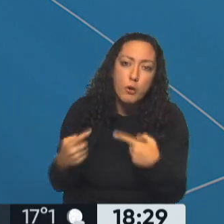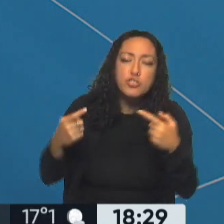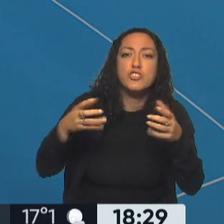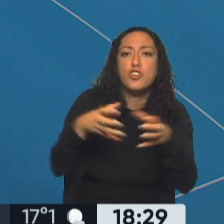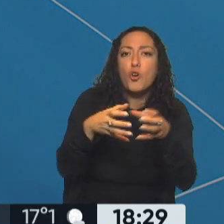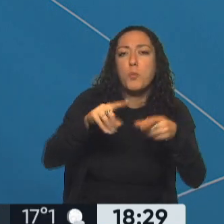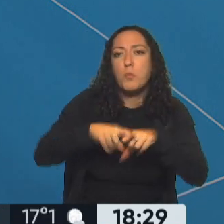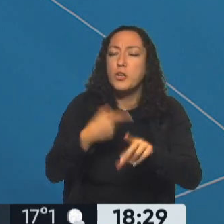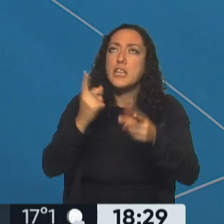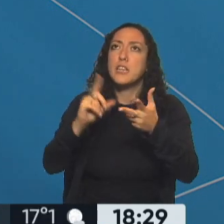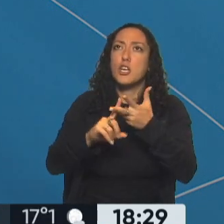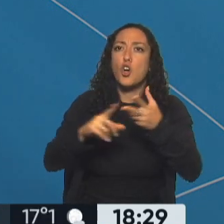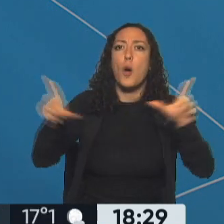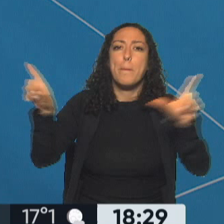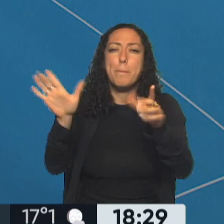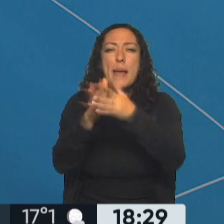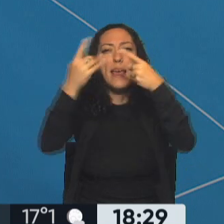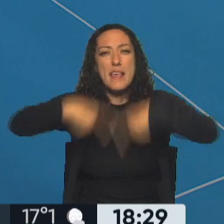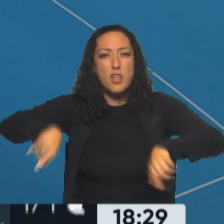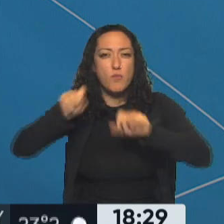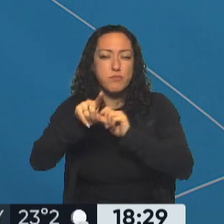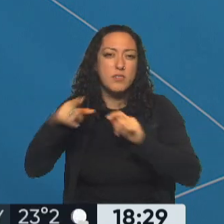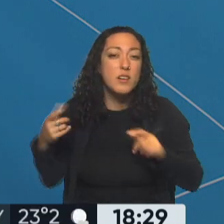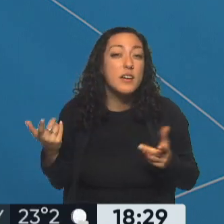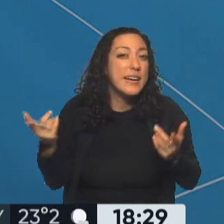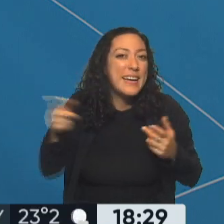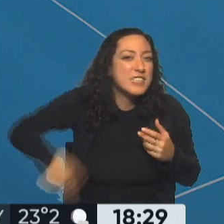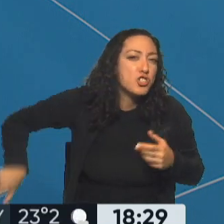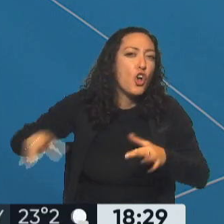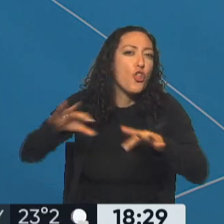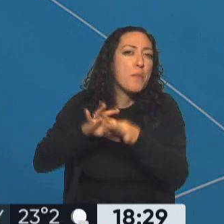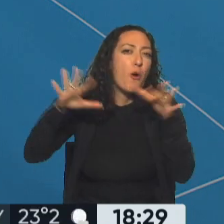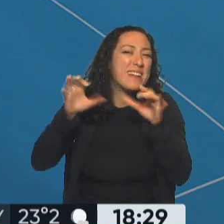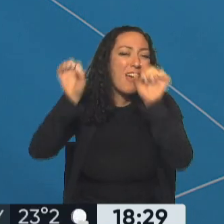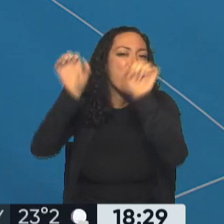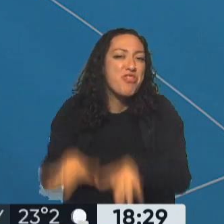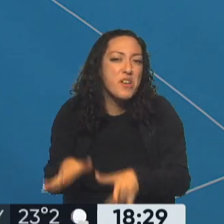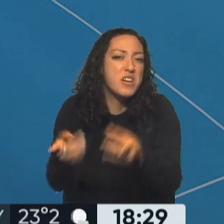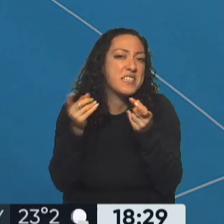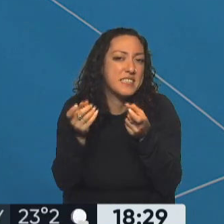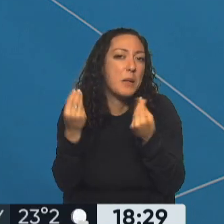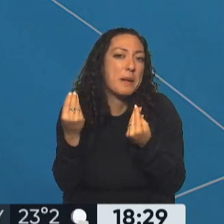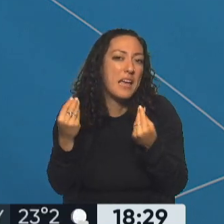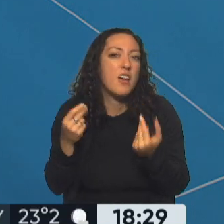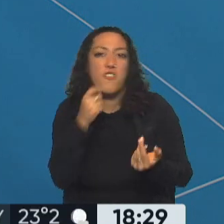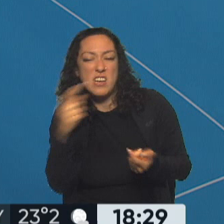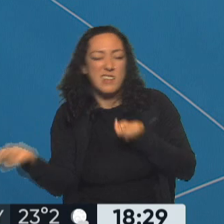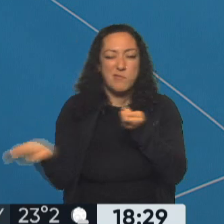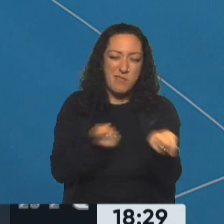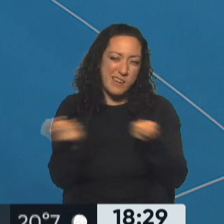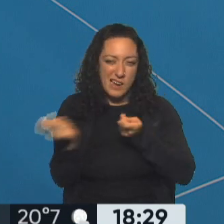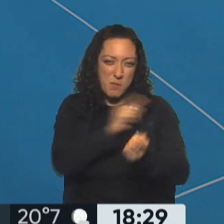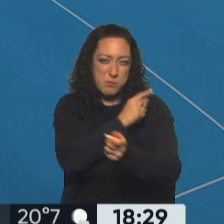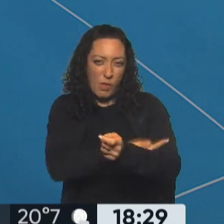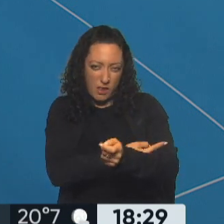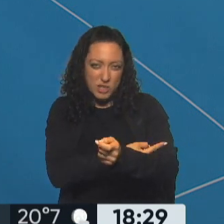medios, ¿no? Es evidente que quieren una democracia bien, bien debilitada, que pueda ser manejada por los grandes factores de poder